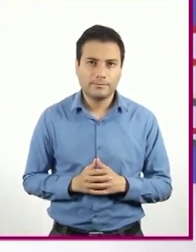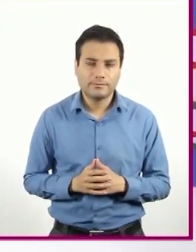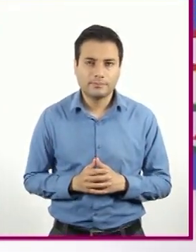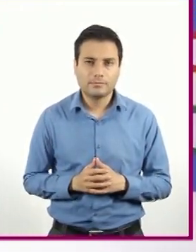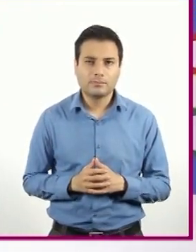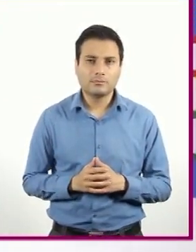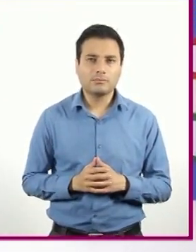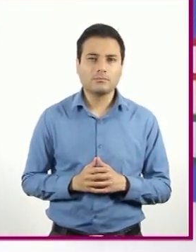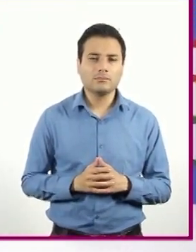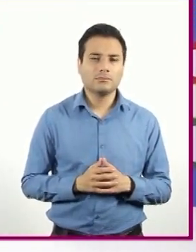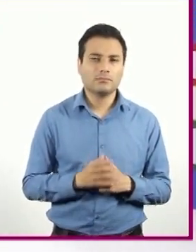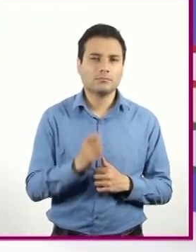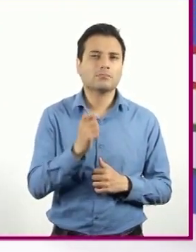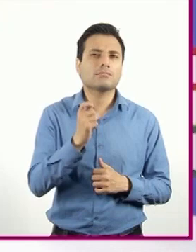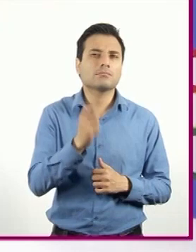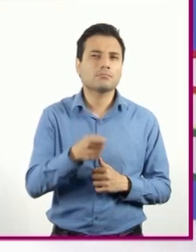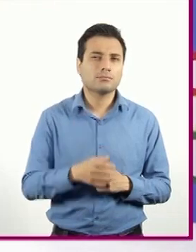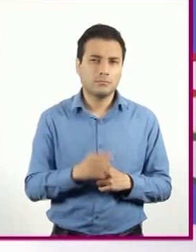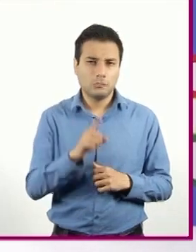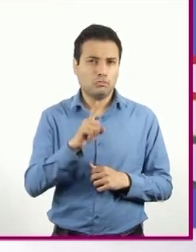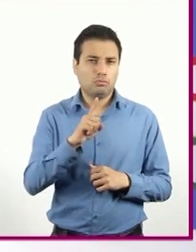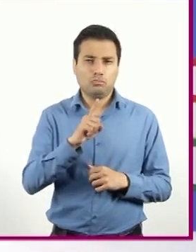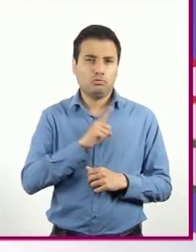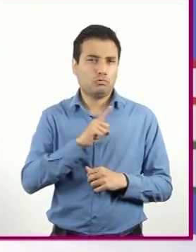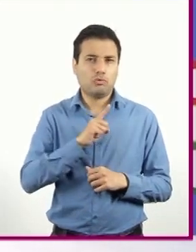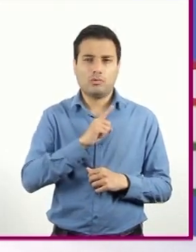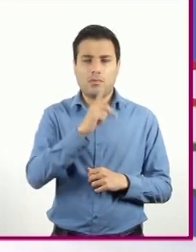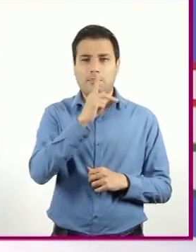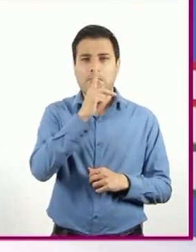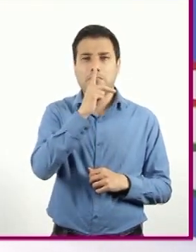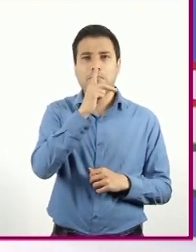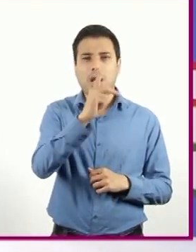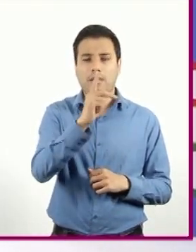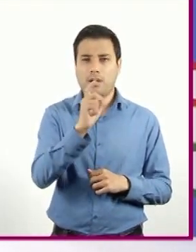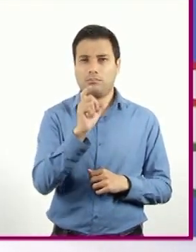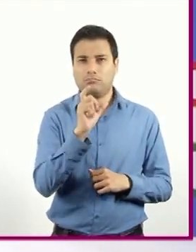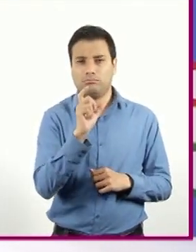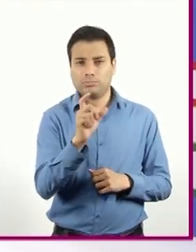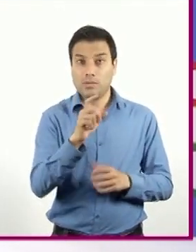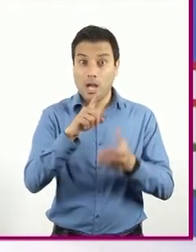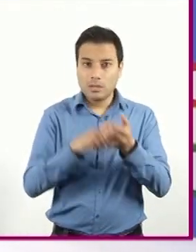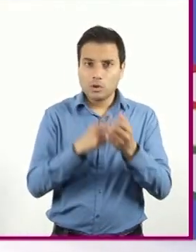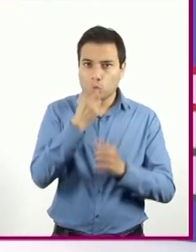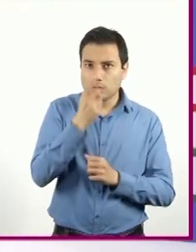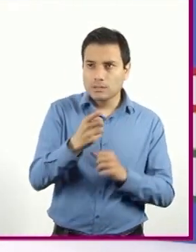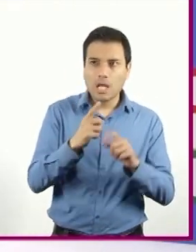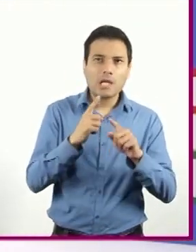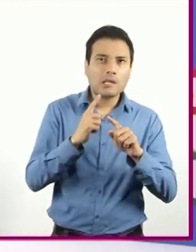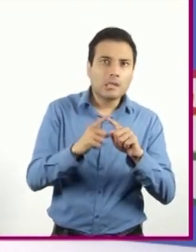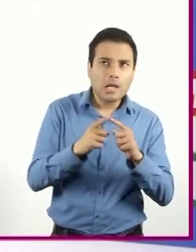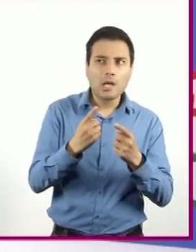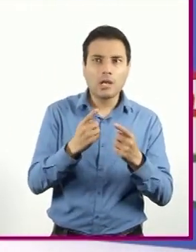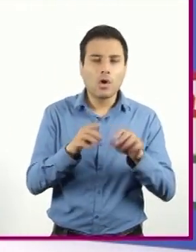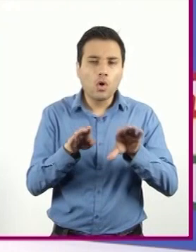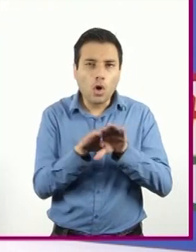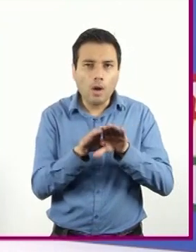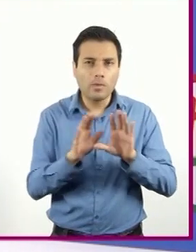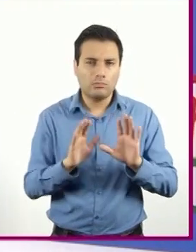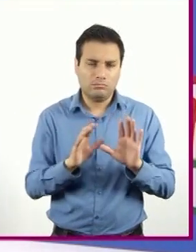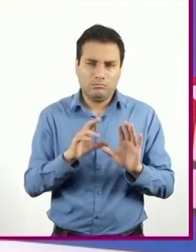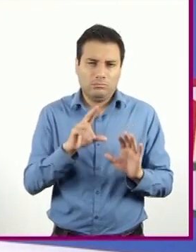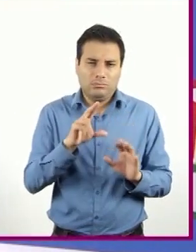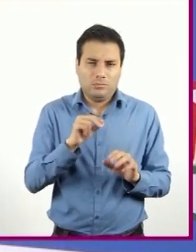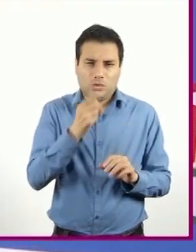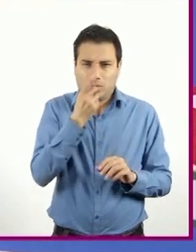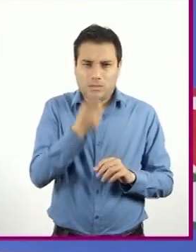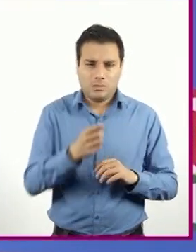es decir, solo denomina la acción, sin dar información de la persona que la realiza, ni del momento en